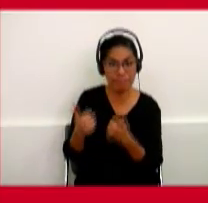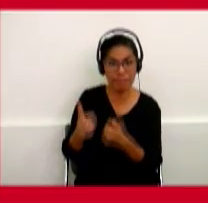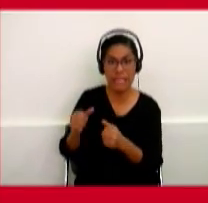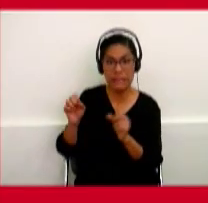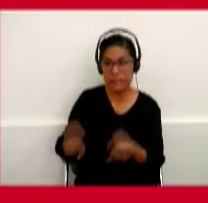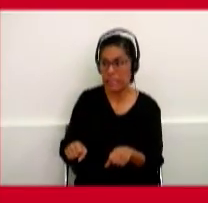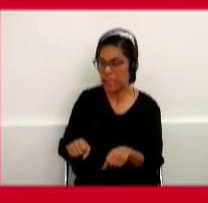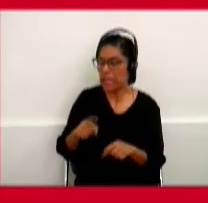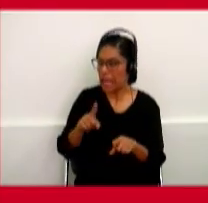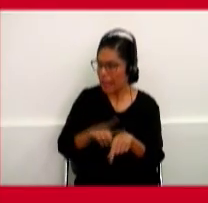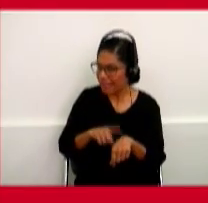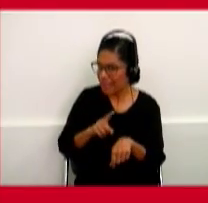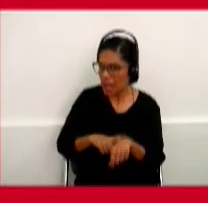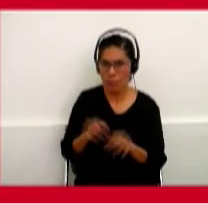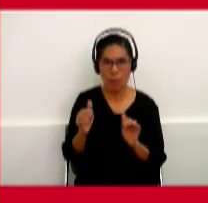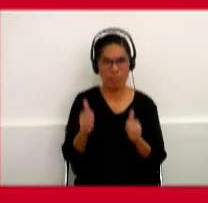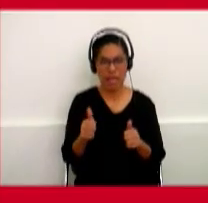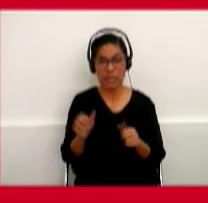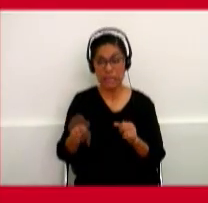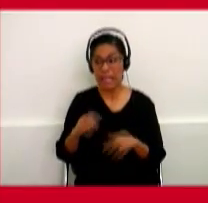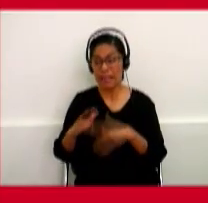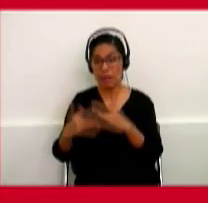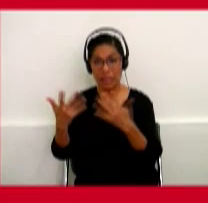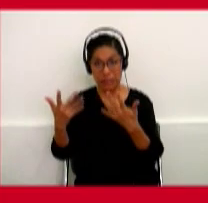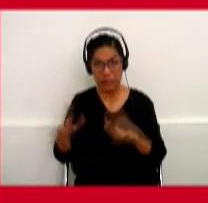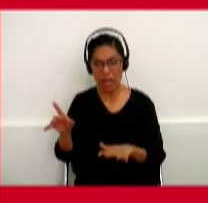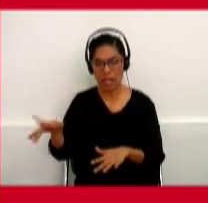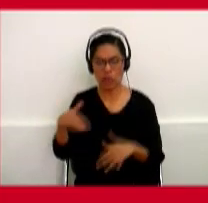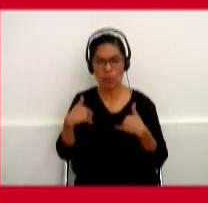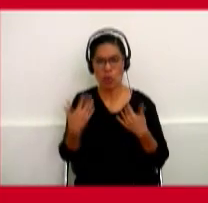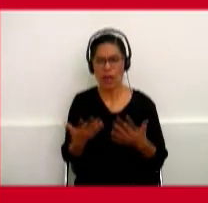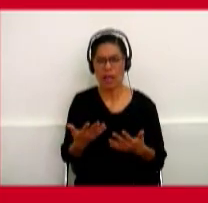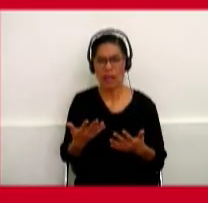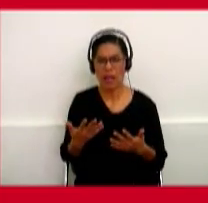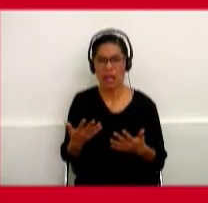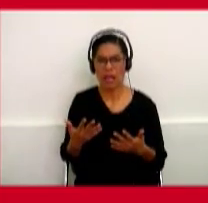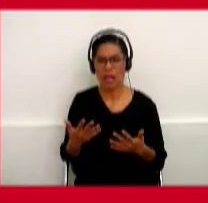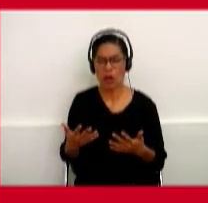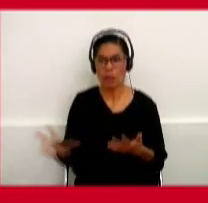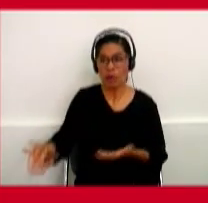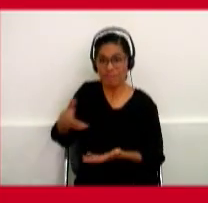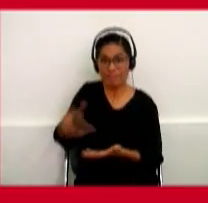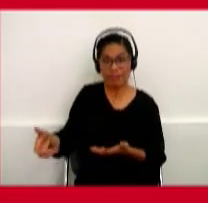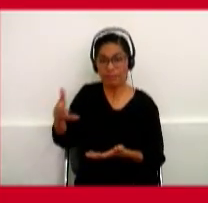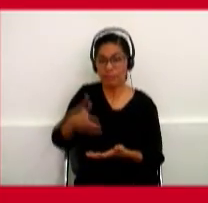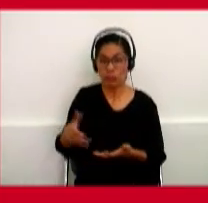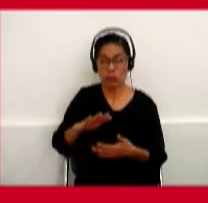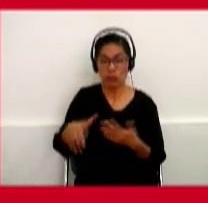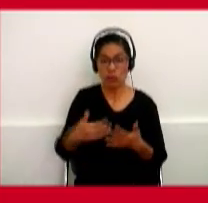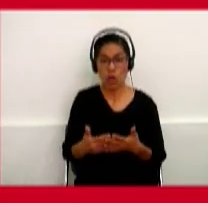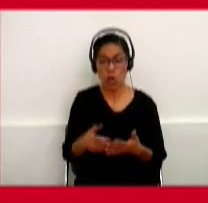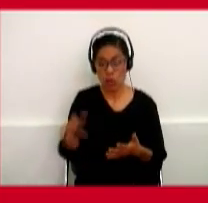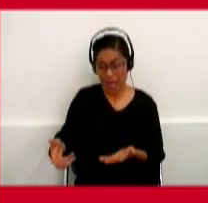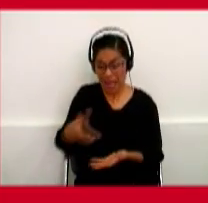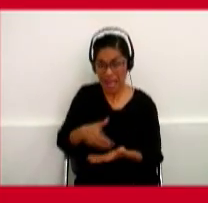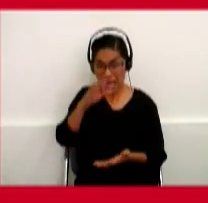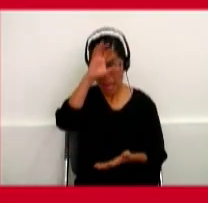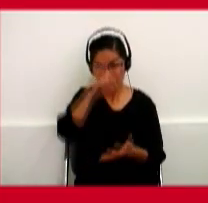KPIs apropiados. Entonces, con esto van a lograr el mayor throughput que su emplazamiento, sus minas puede